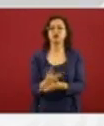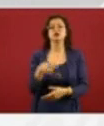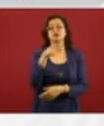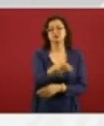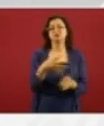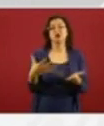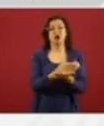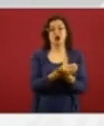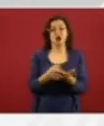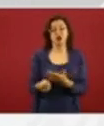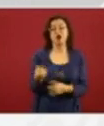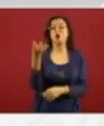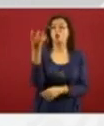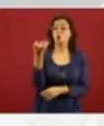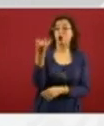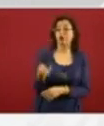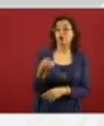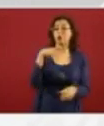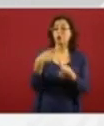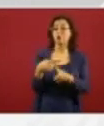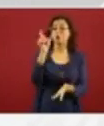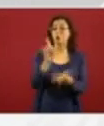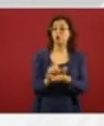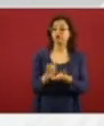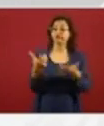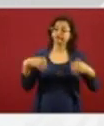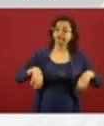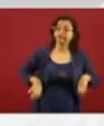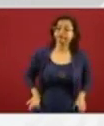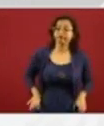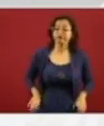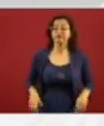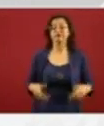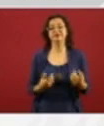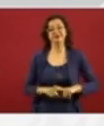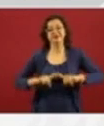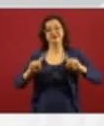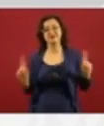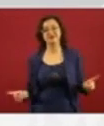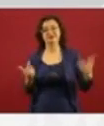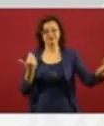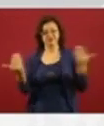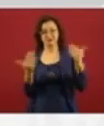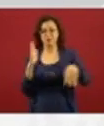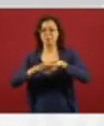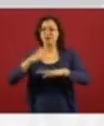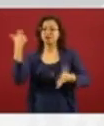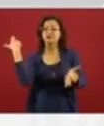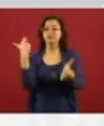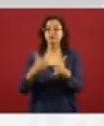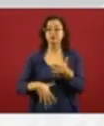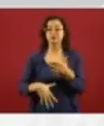de 4 pesos 94 centavos, comparado con el más económico, con el menor